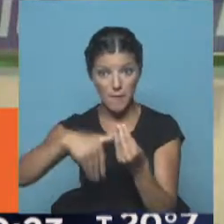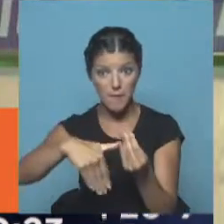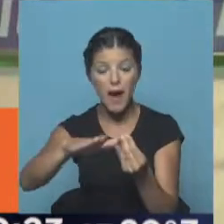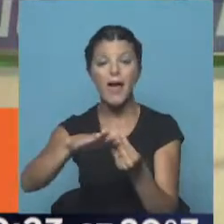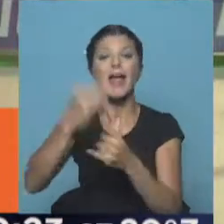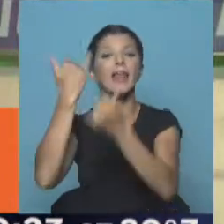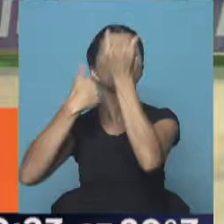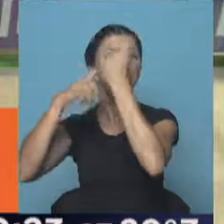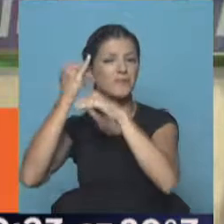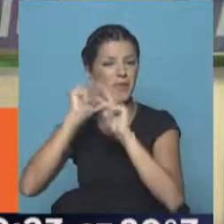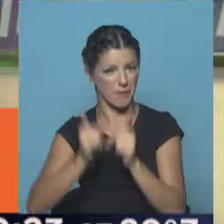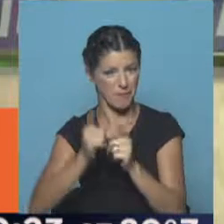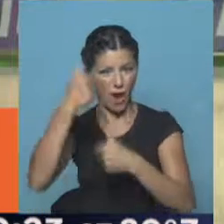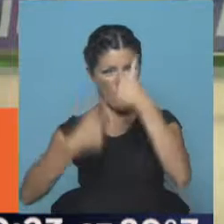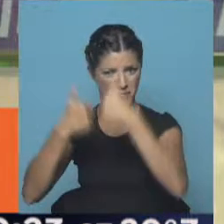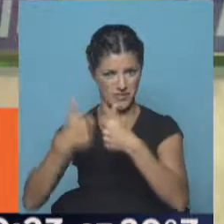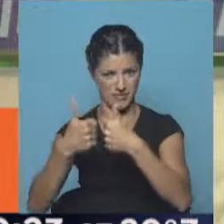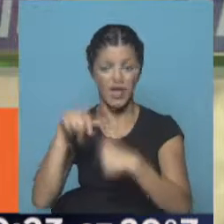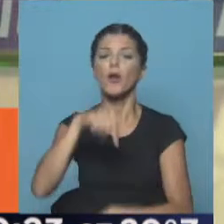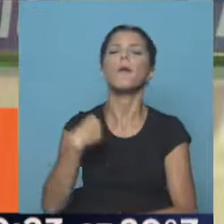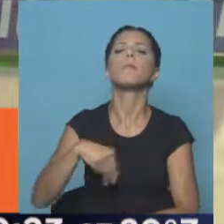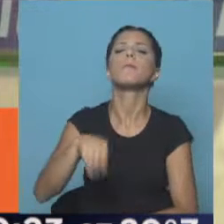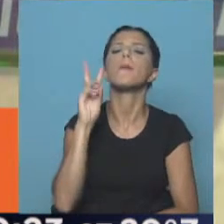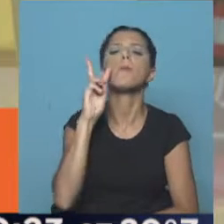de financiamiento. Es decir, ahora vamos a ver